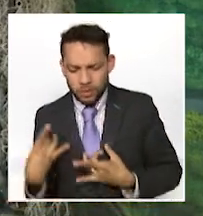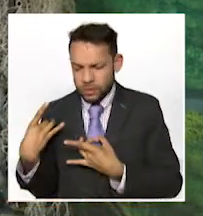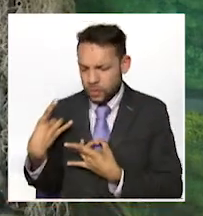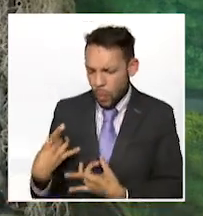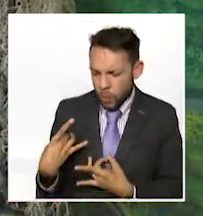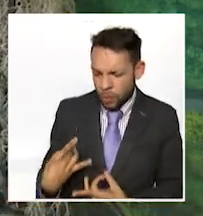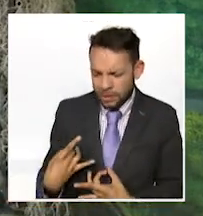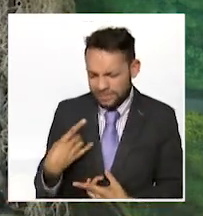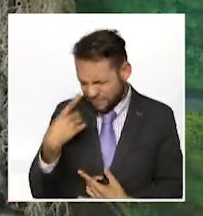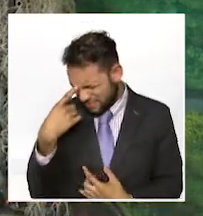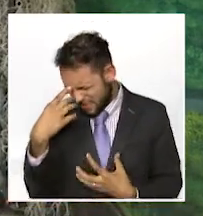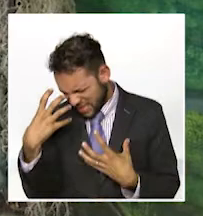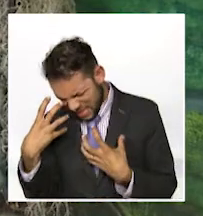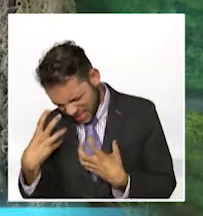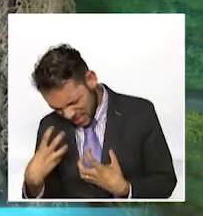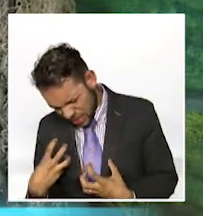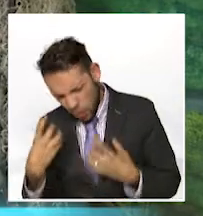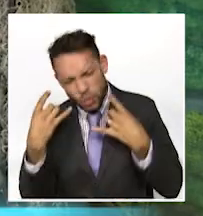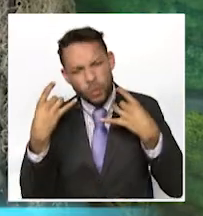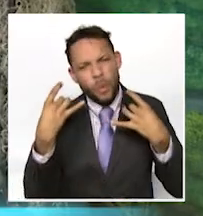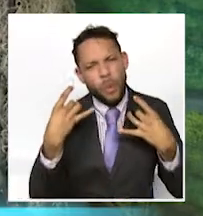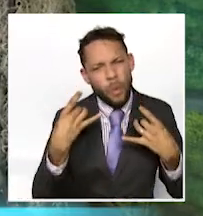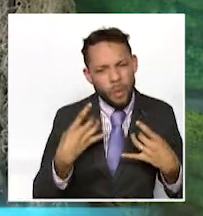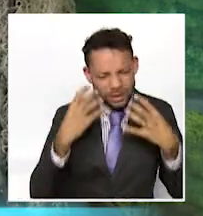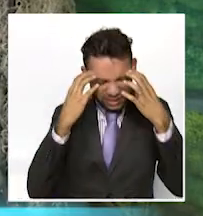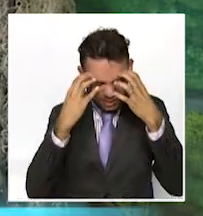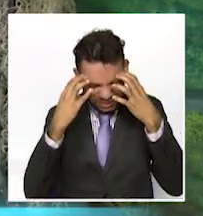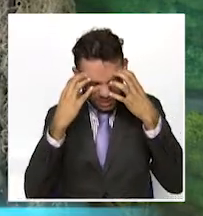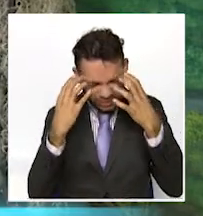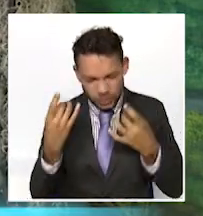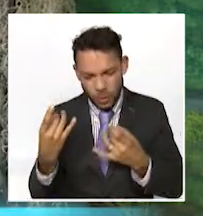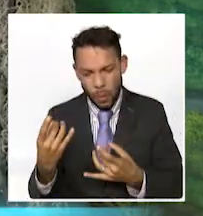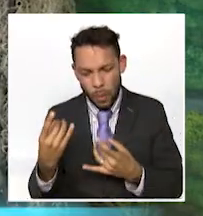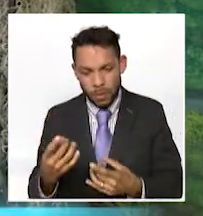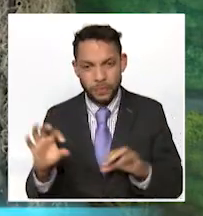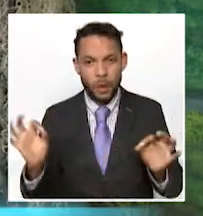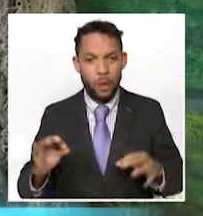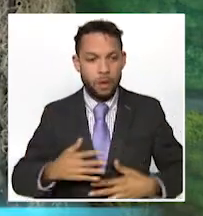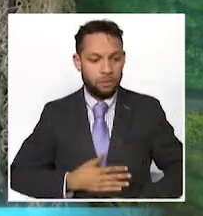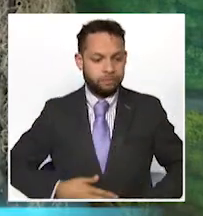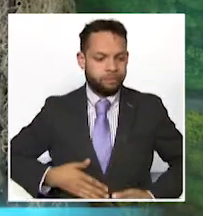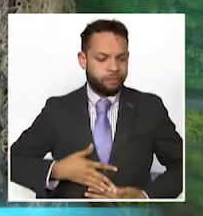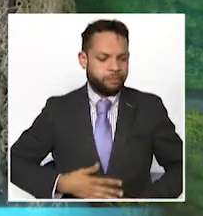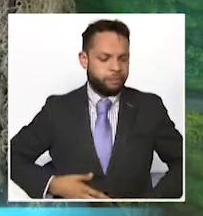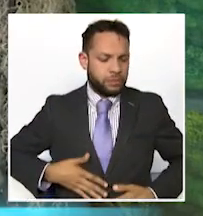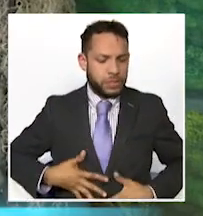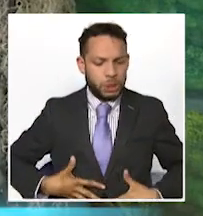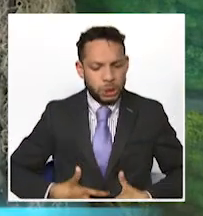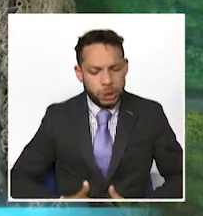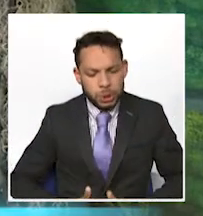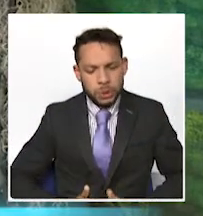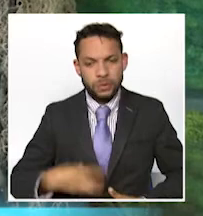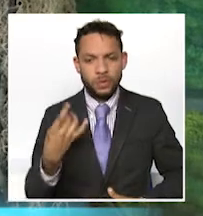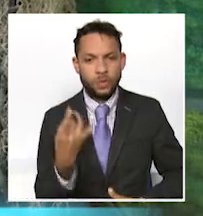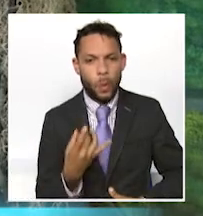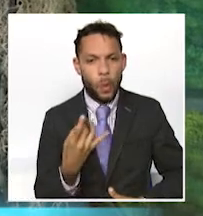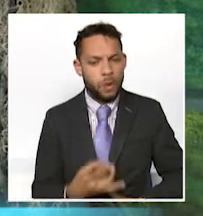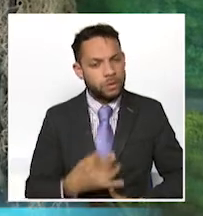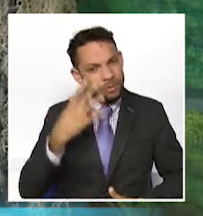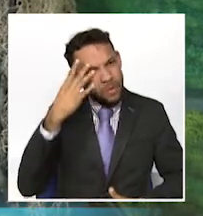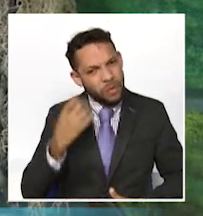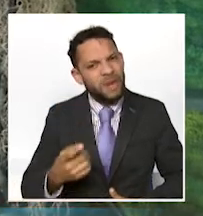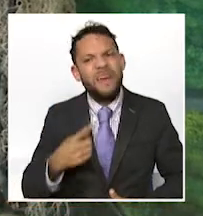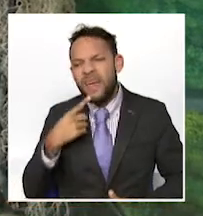el severo dolor de cabeza este producto, o que tome para el dolor abdominal una buscapina. Y nosotros nos